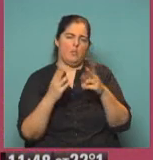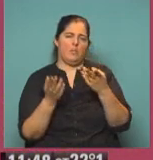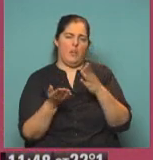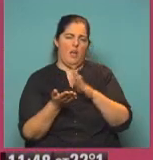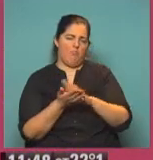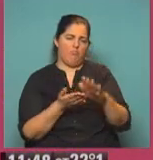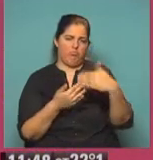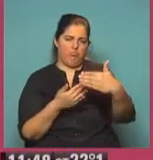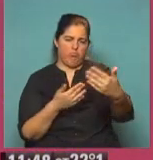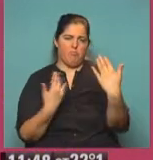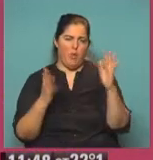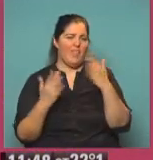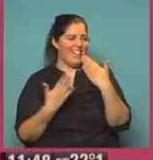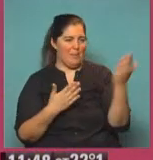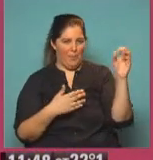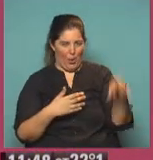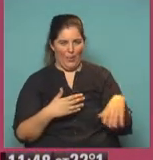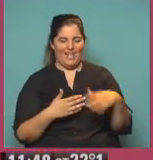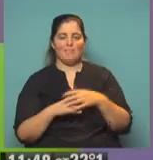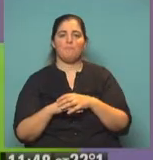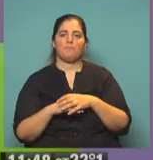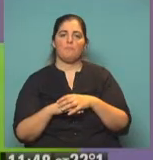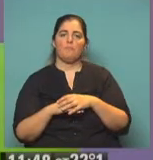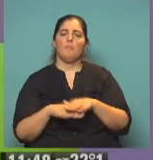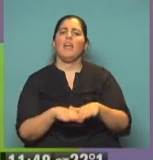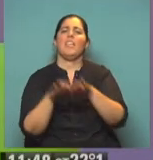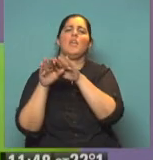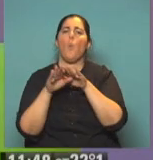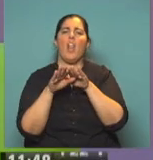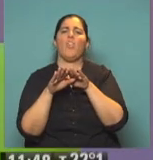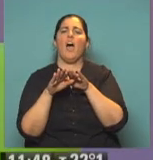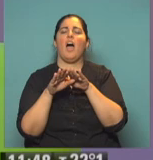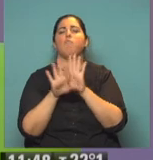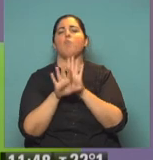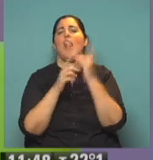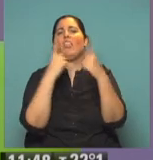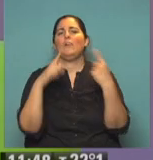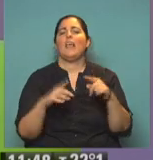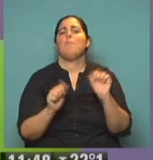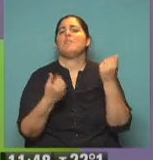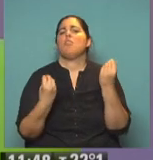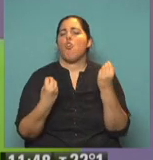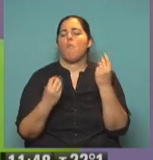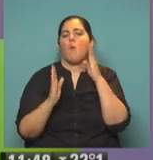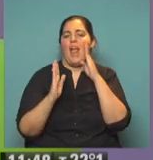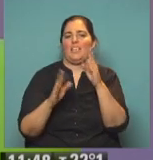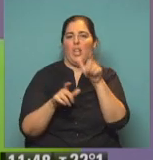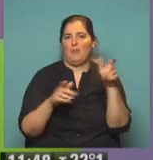Así es. Sí, gracias por venir. Así que igualdad en la diversidad empieza por tener en cuenta a las personas